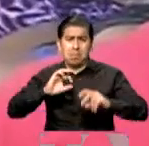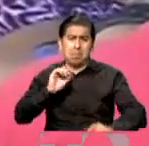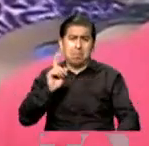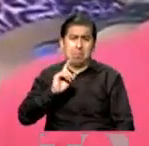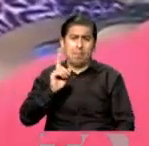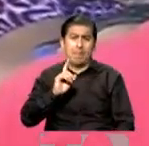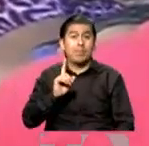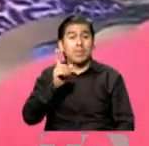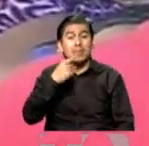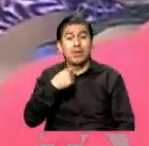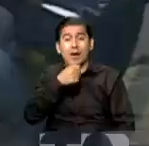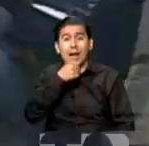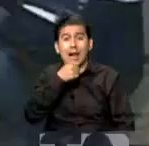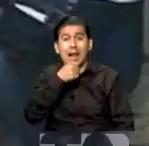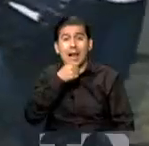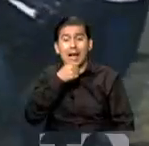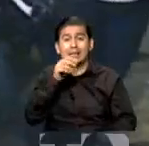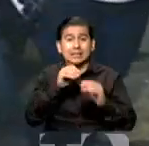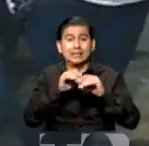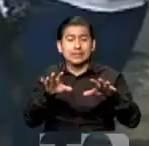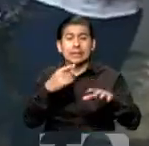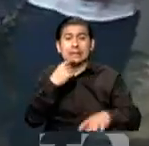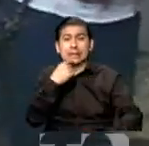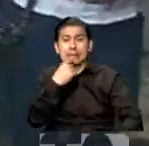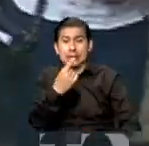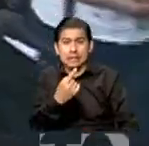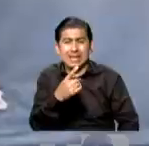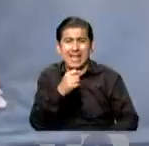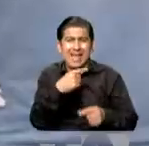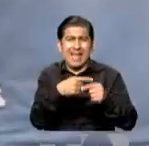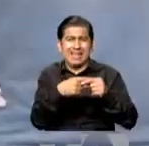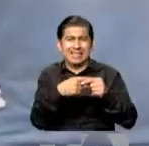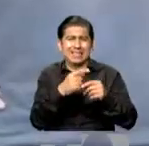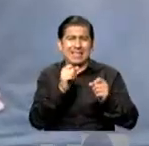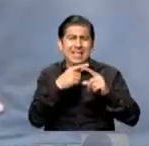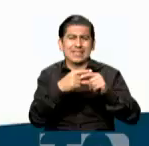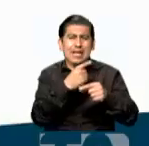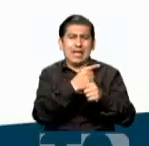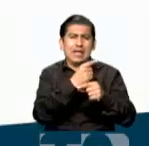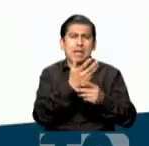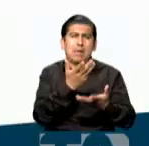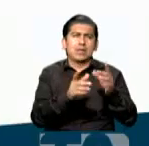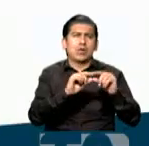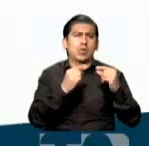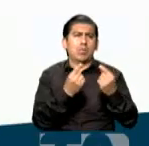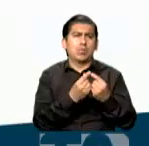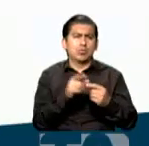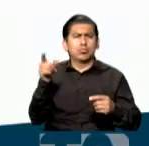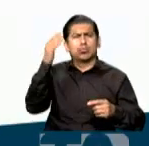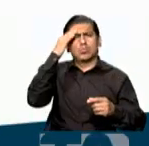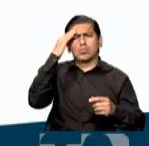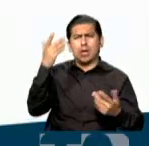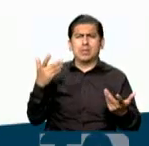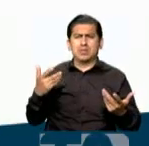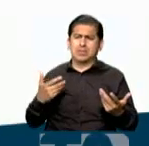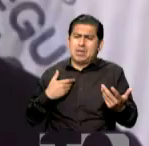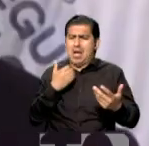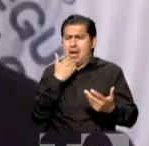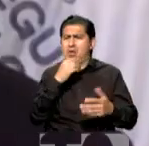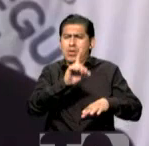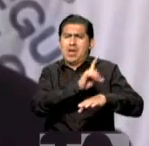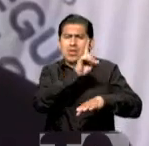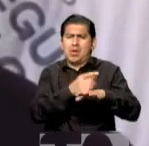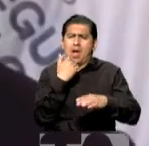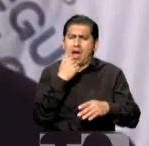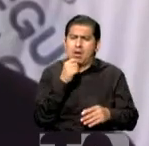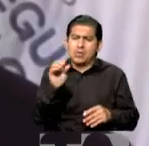pese a que en el audio se deja abierta la posibilidad de que el ex comisario no actuaba solo. El director ejecutivo, algo tiene que explicar.